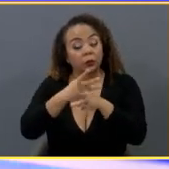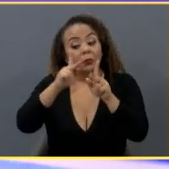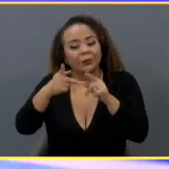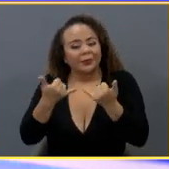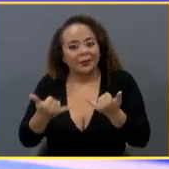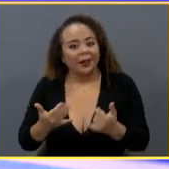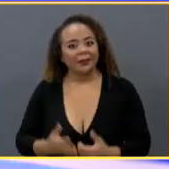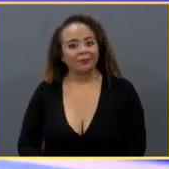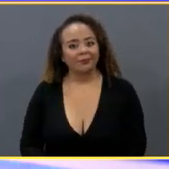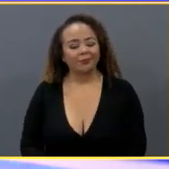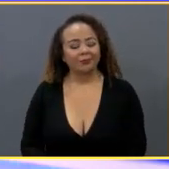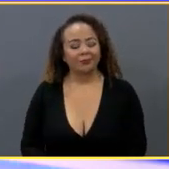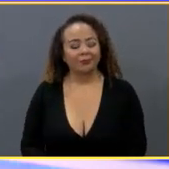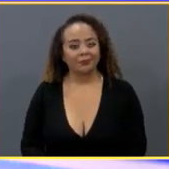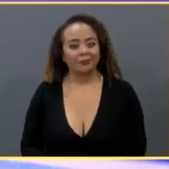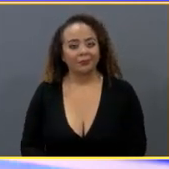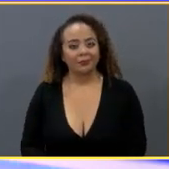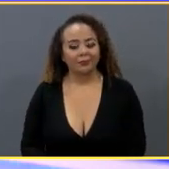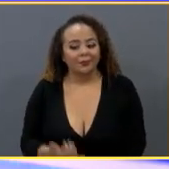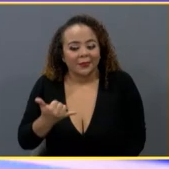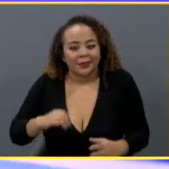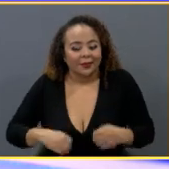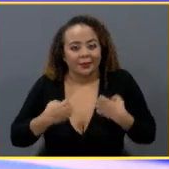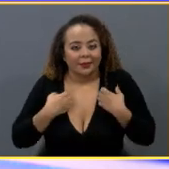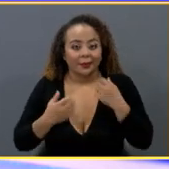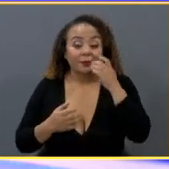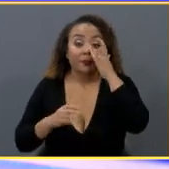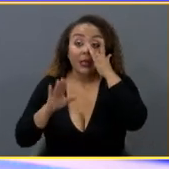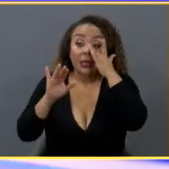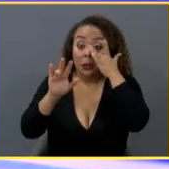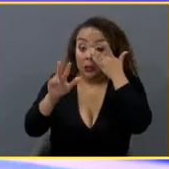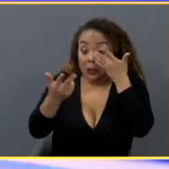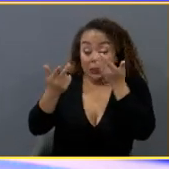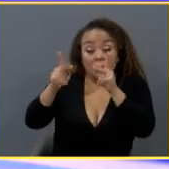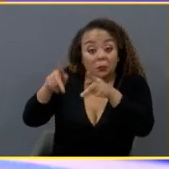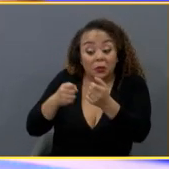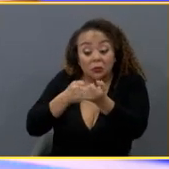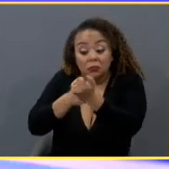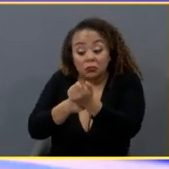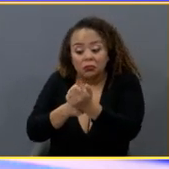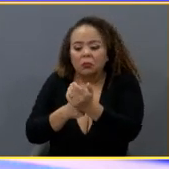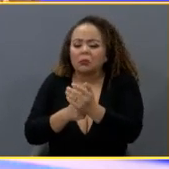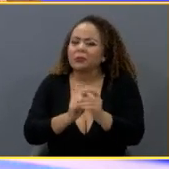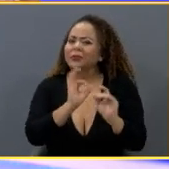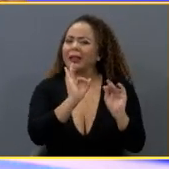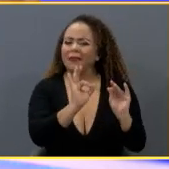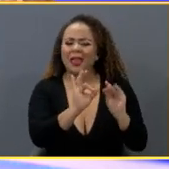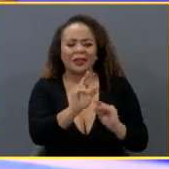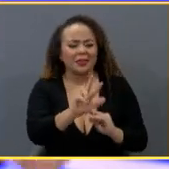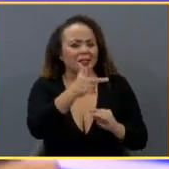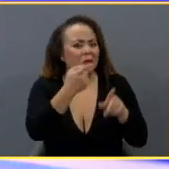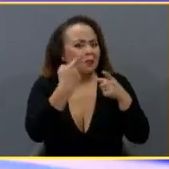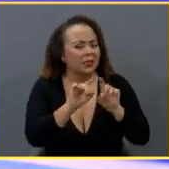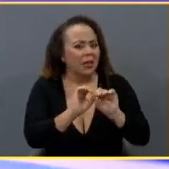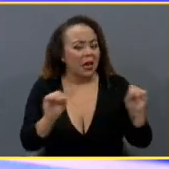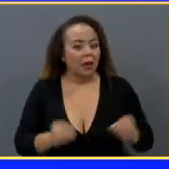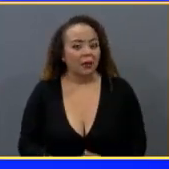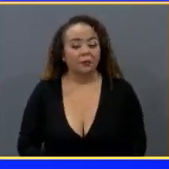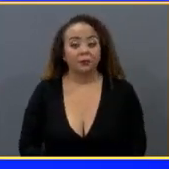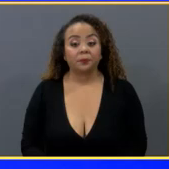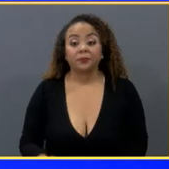están. Sí, sí. Ya existen. Y si sos el tercero en afición, pues está bien. Sos el tercero en afición y no pasa nada. Es que Herediano en esta